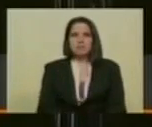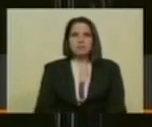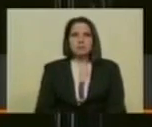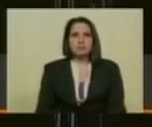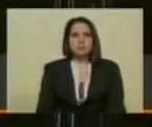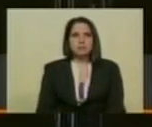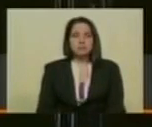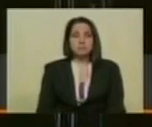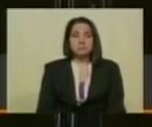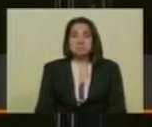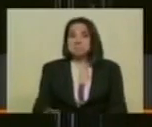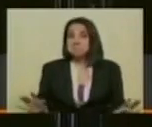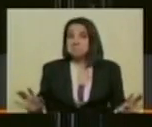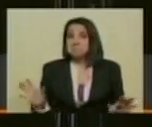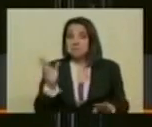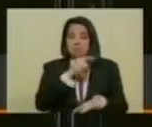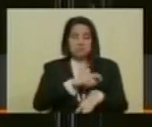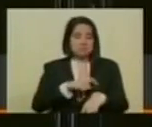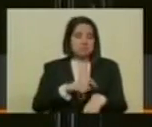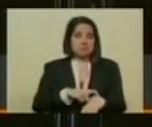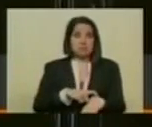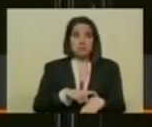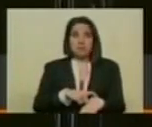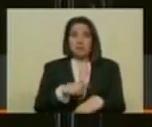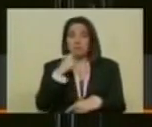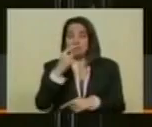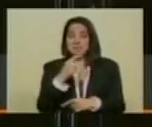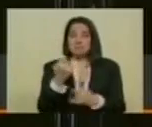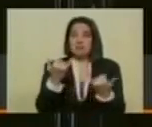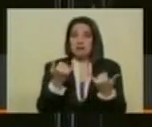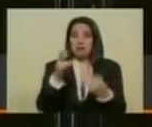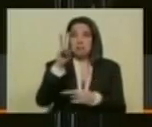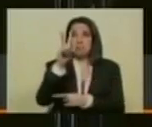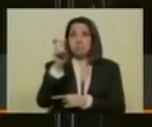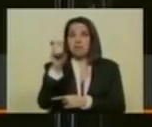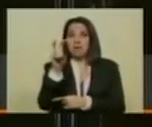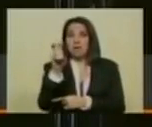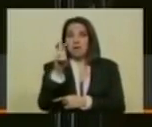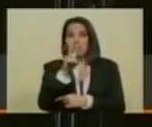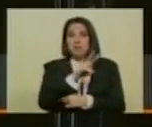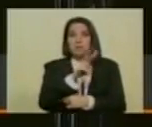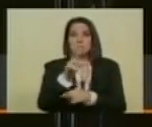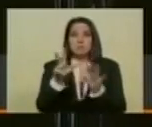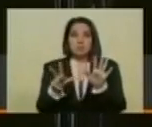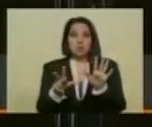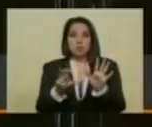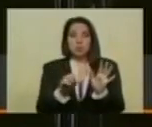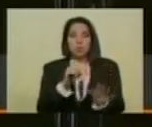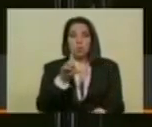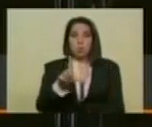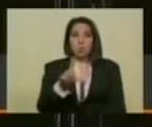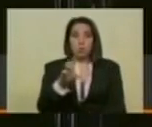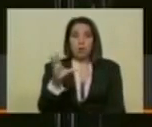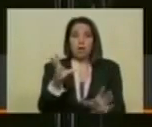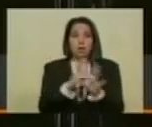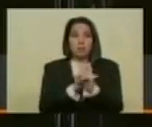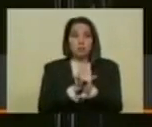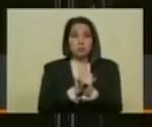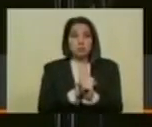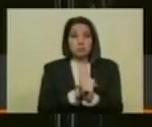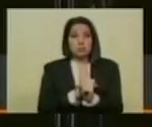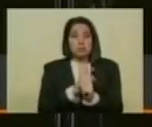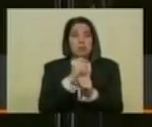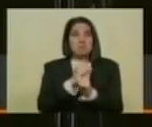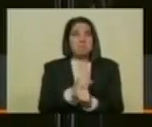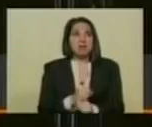Y se les acabó el tiempo. Llegó el viernes 28 de julio, en la noche, y yo estaba, mire,